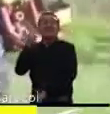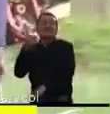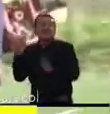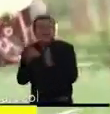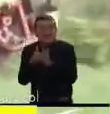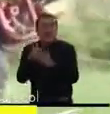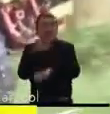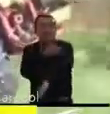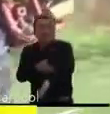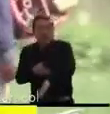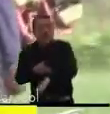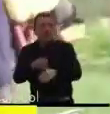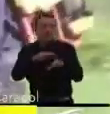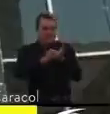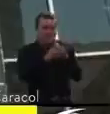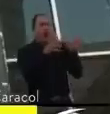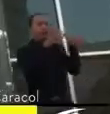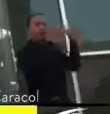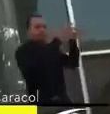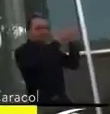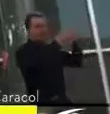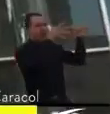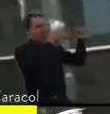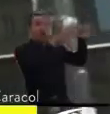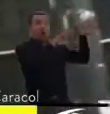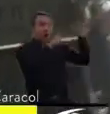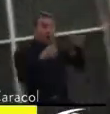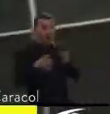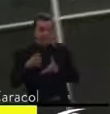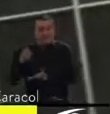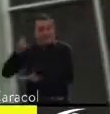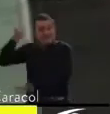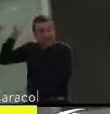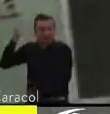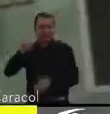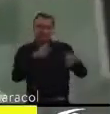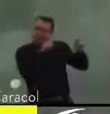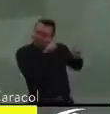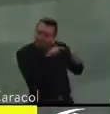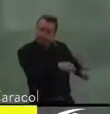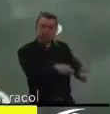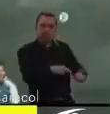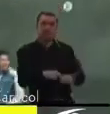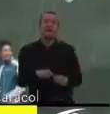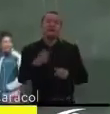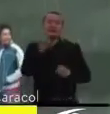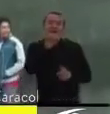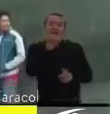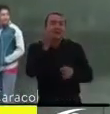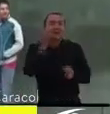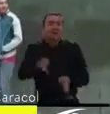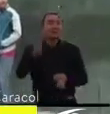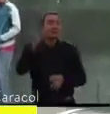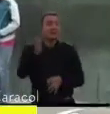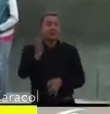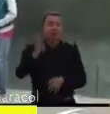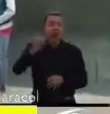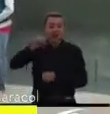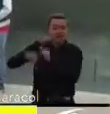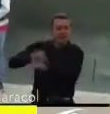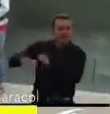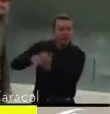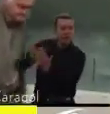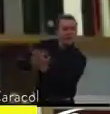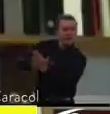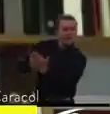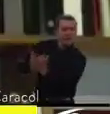para grandes productores. Lo que ocurre es que los primeros créditos que se aprueban son los de grandes productores, porque normalmente los grandes